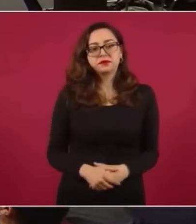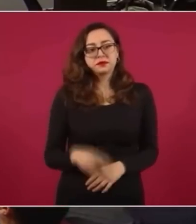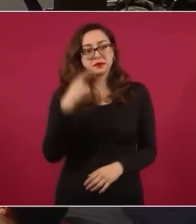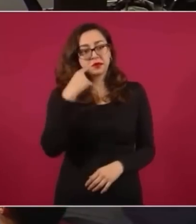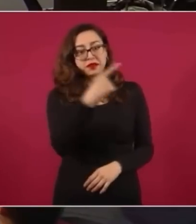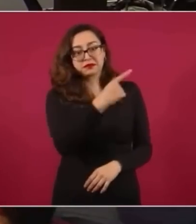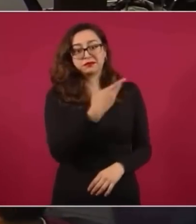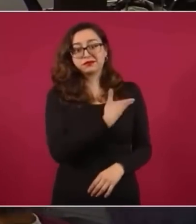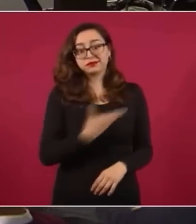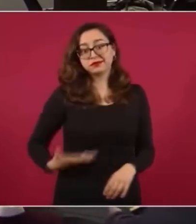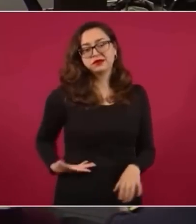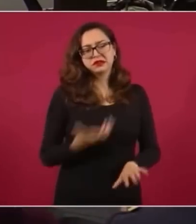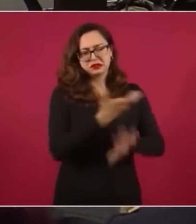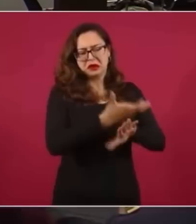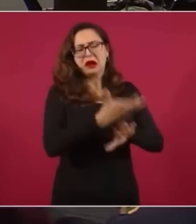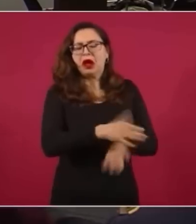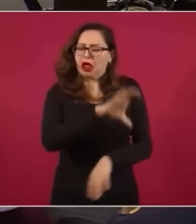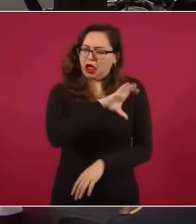de Estados Unidos.